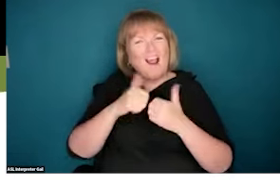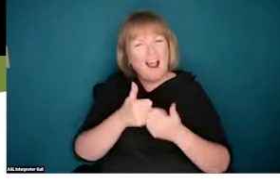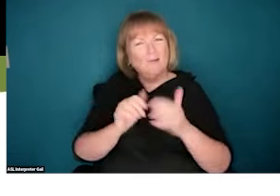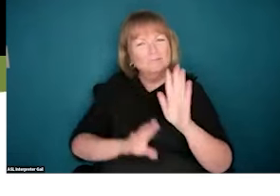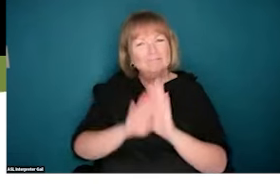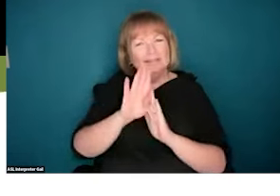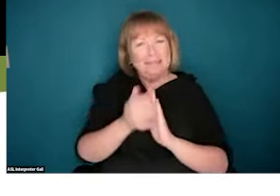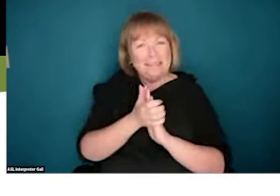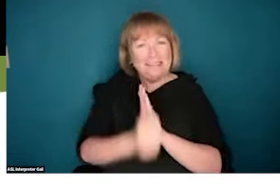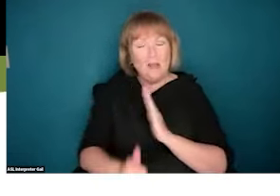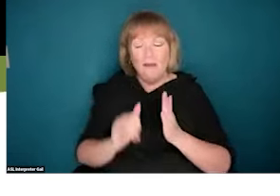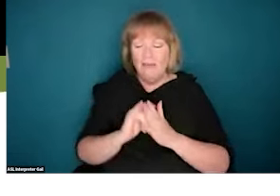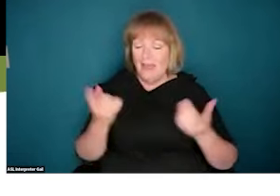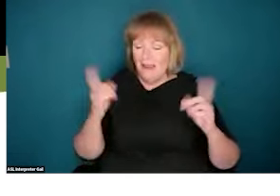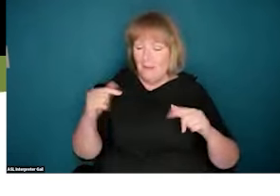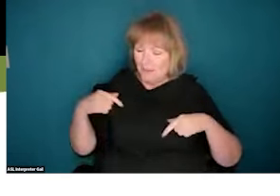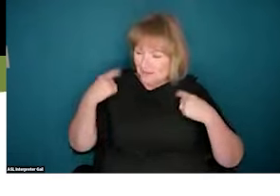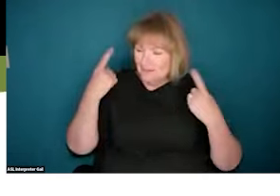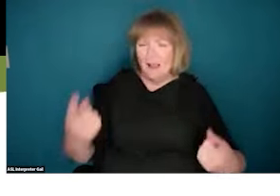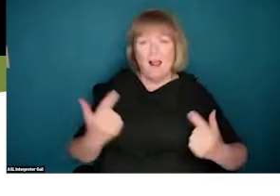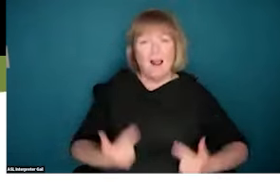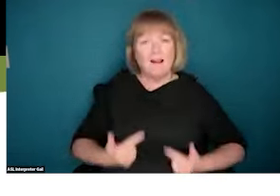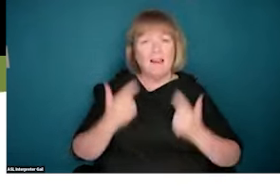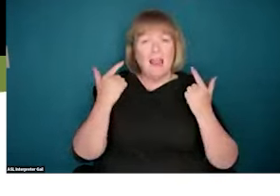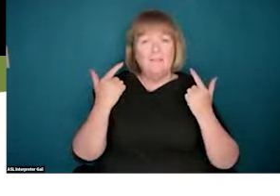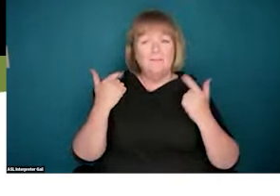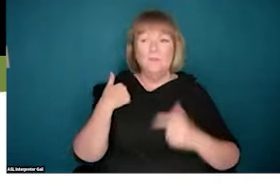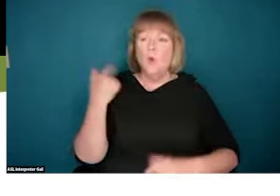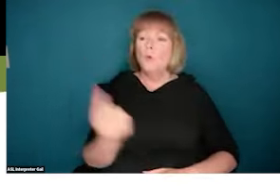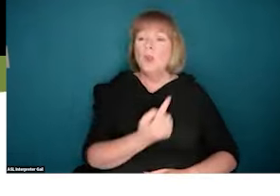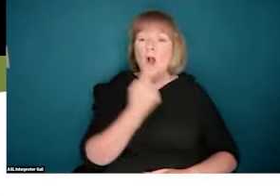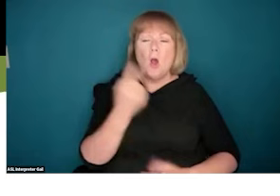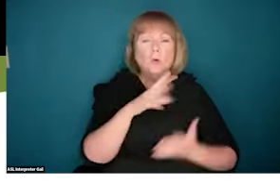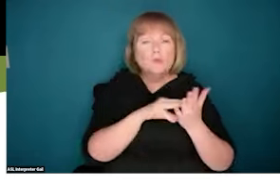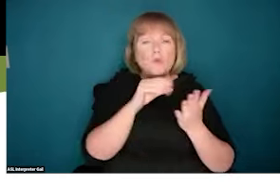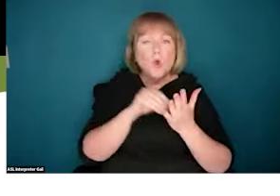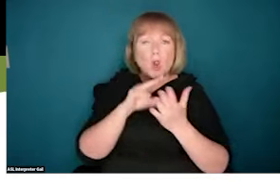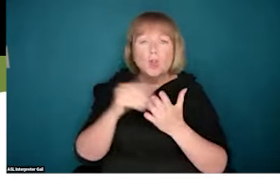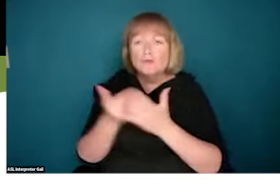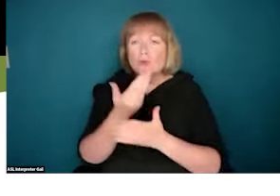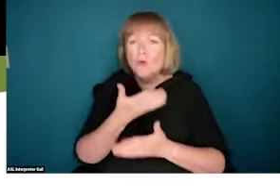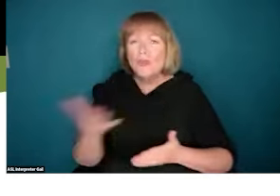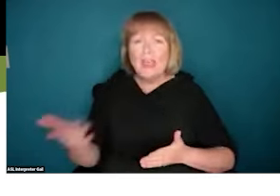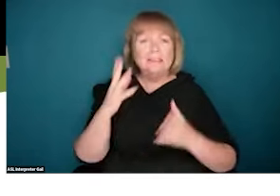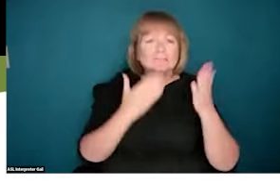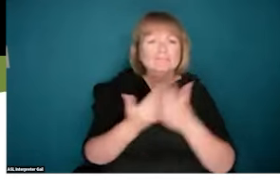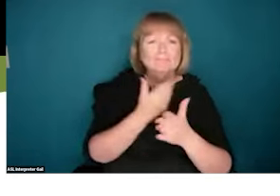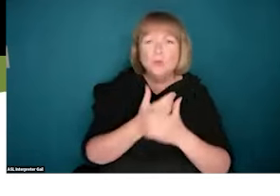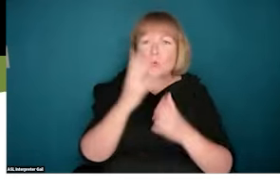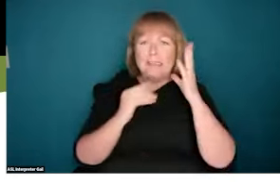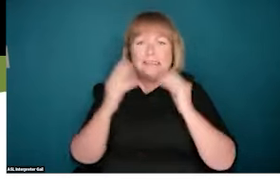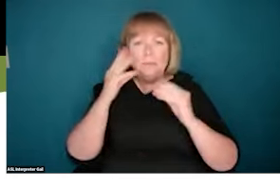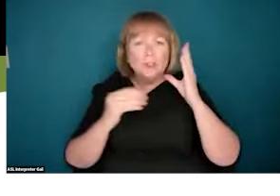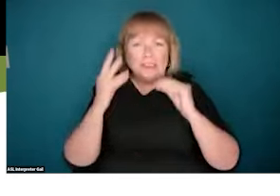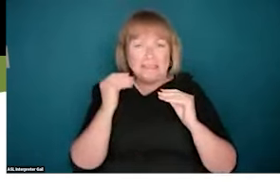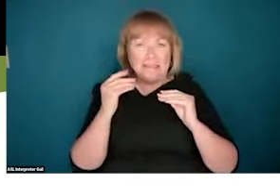definitivamente nosotros no pudimos tomar. Entonces, decisiones van a estar enfrente de nosotros a lo largo de toda nuestra vida. Nosotros